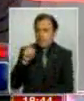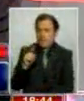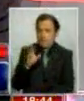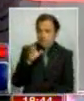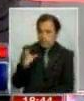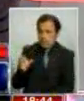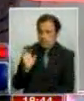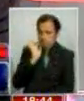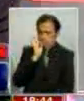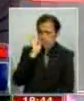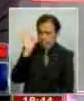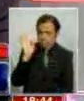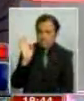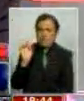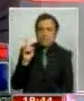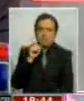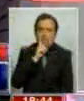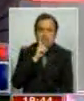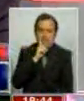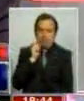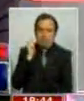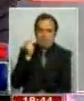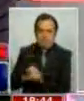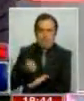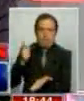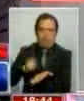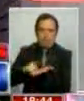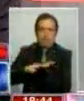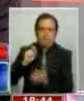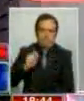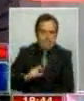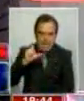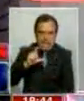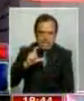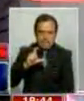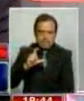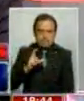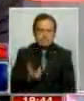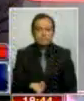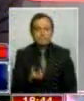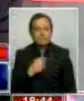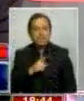país hagan un esfuerzo proporcionalmente mayor. Y además te voy a decir una cosa,